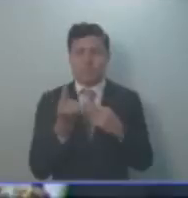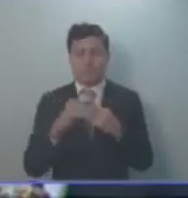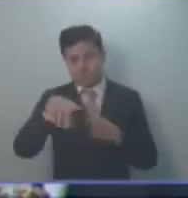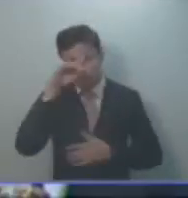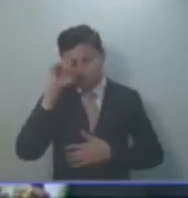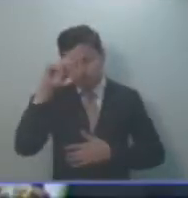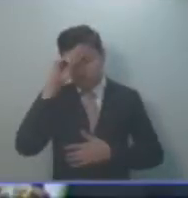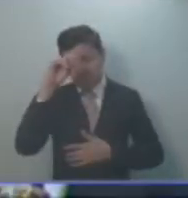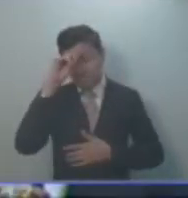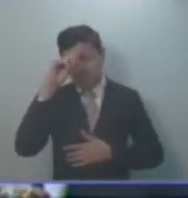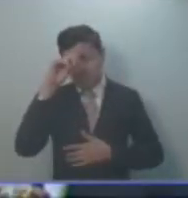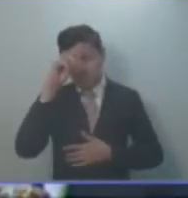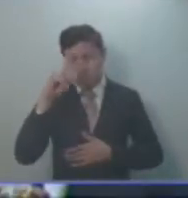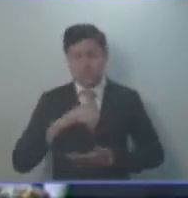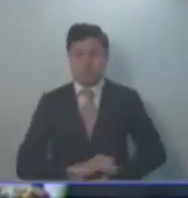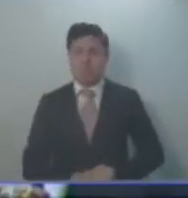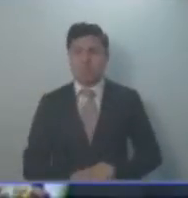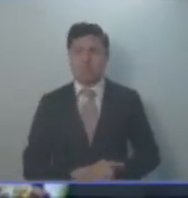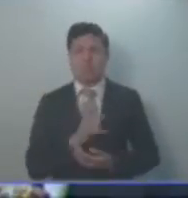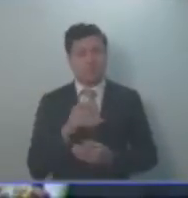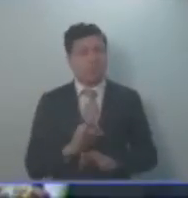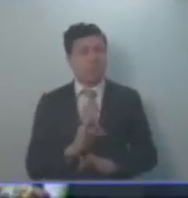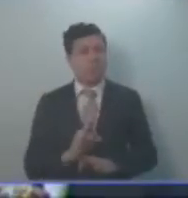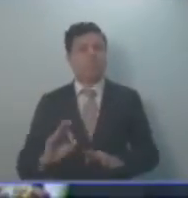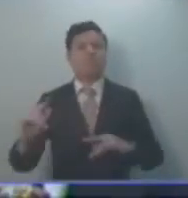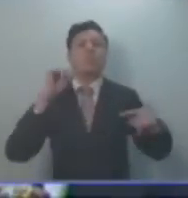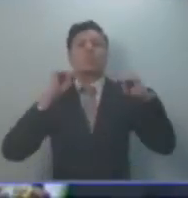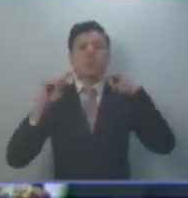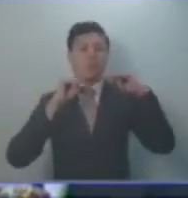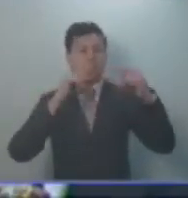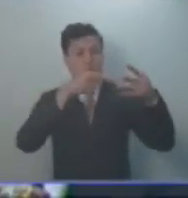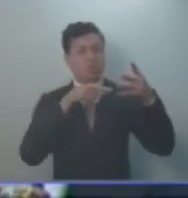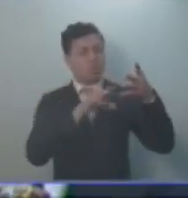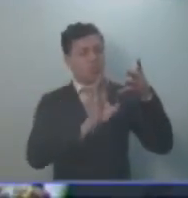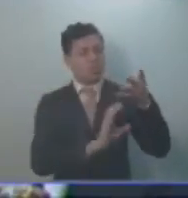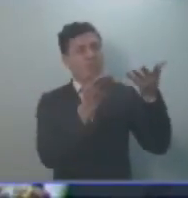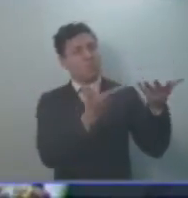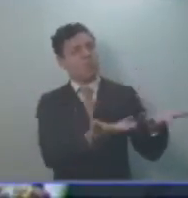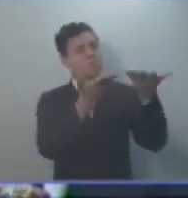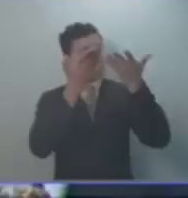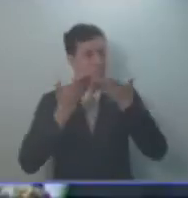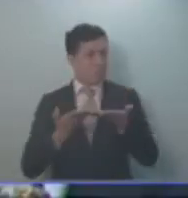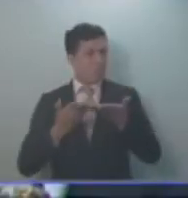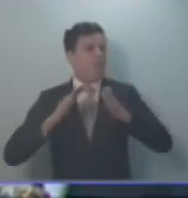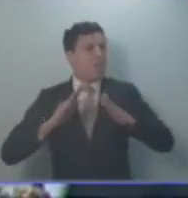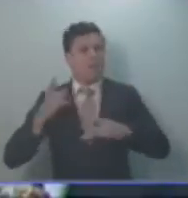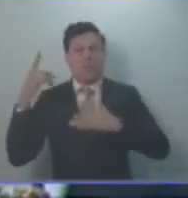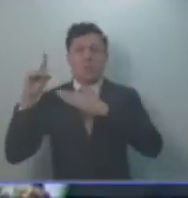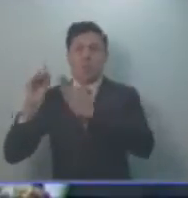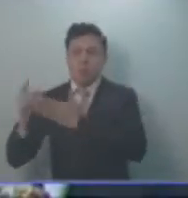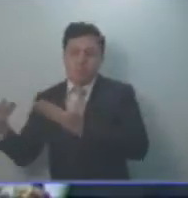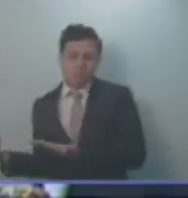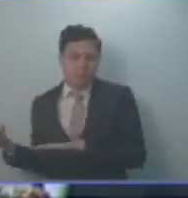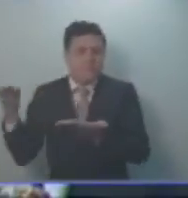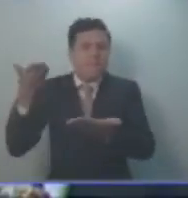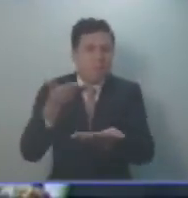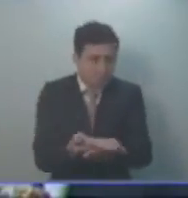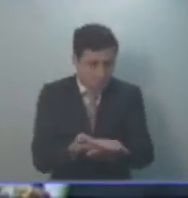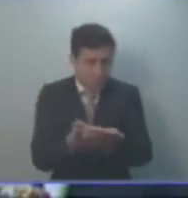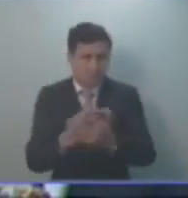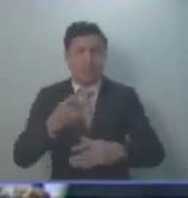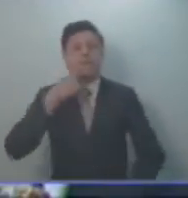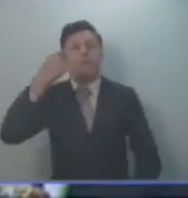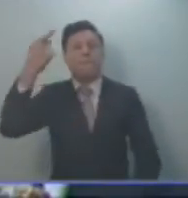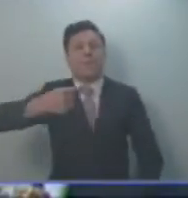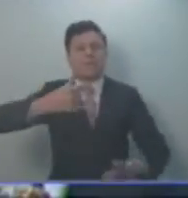laborales favorables. Por tanto, en uso de sus facultades constitucionales y a iniciativa de los diputados, decretan